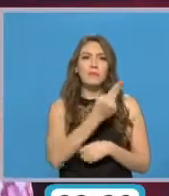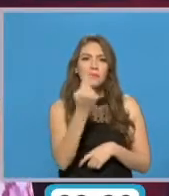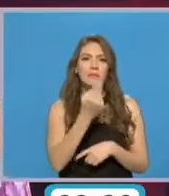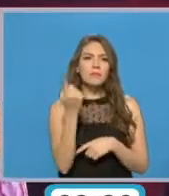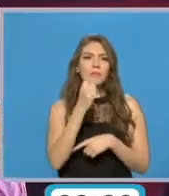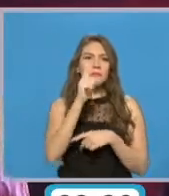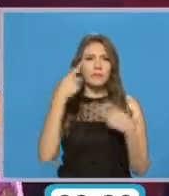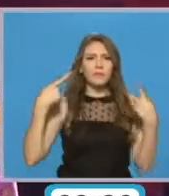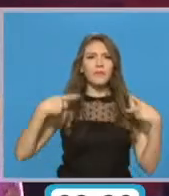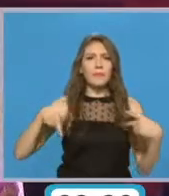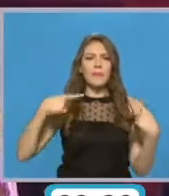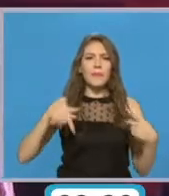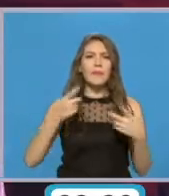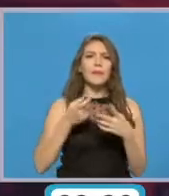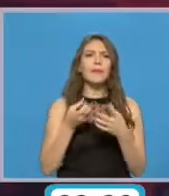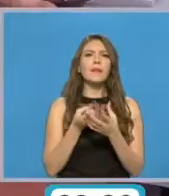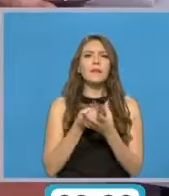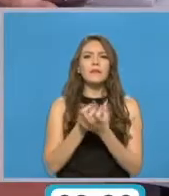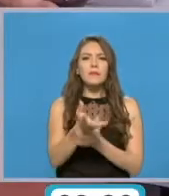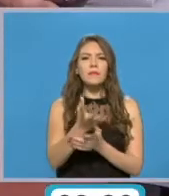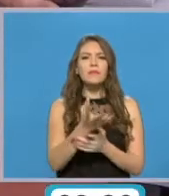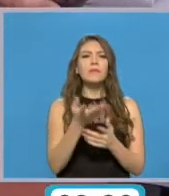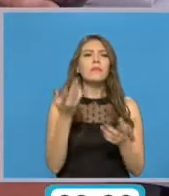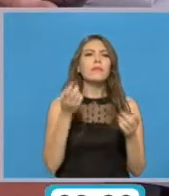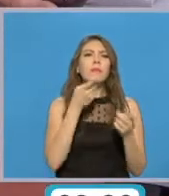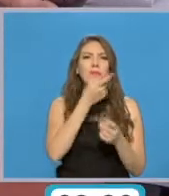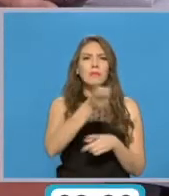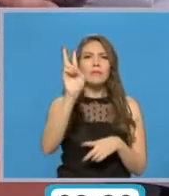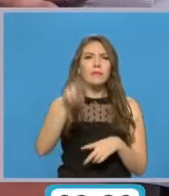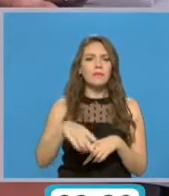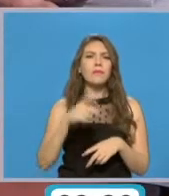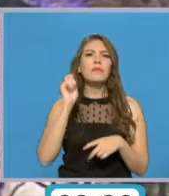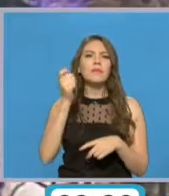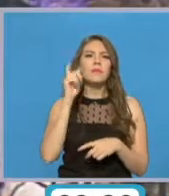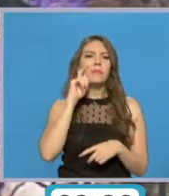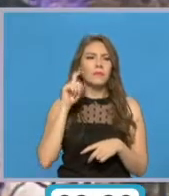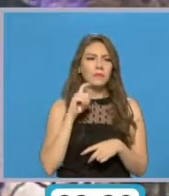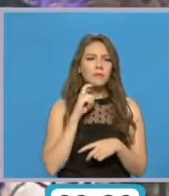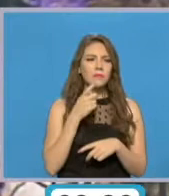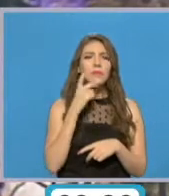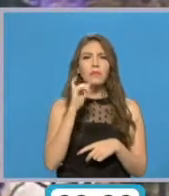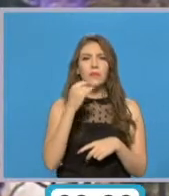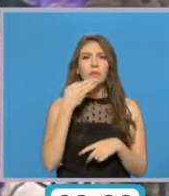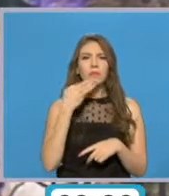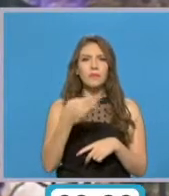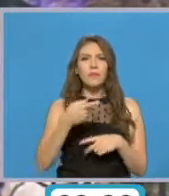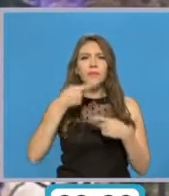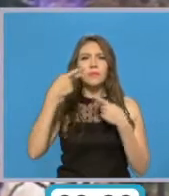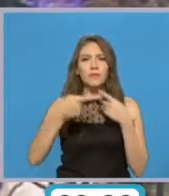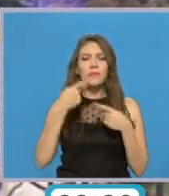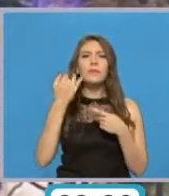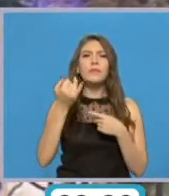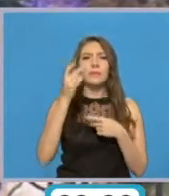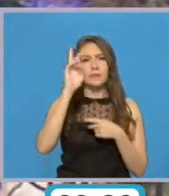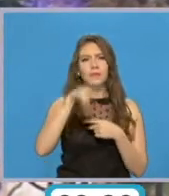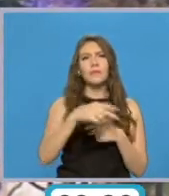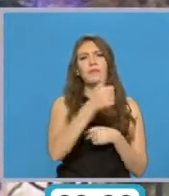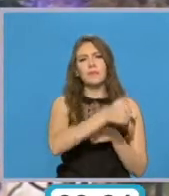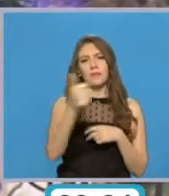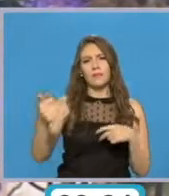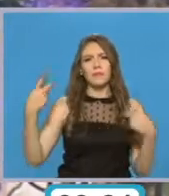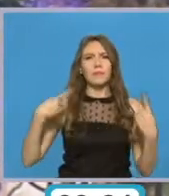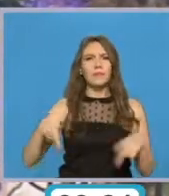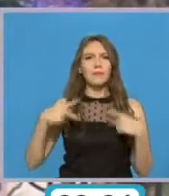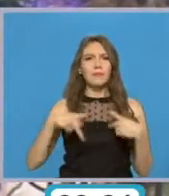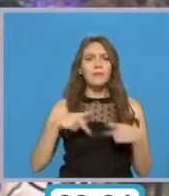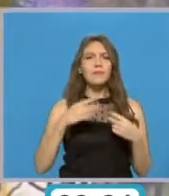que una persona salga del closet? Fíjate que creo que esta es una muy buena pregunta y por supuesto que tiene que ver con la propia persona.